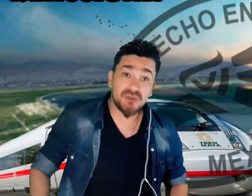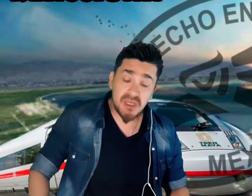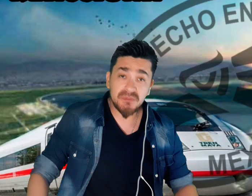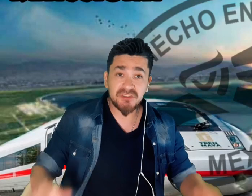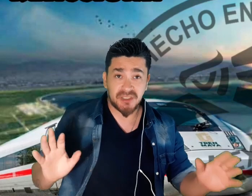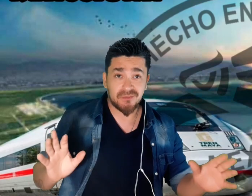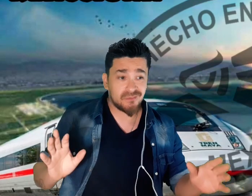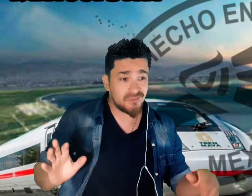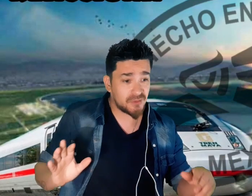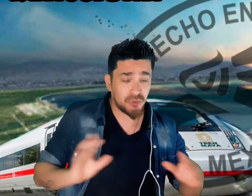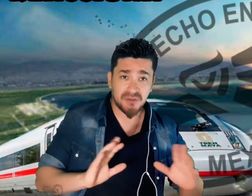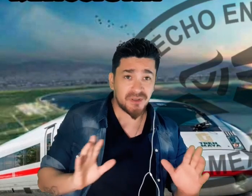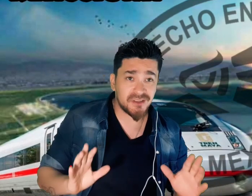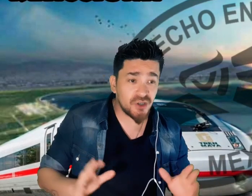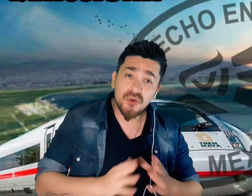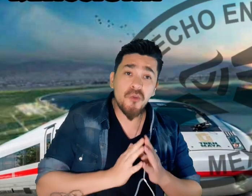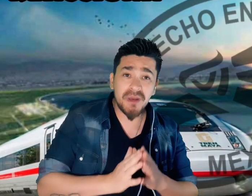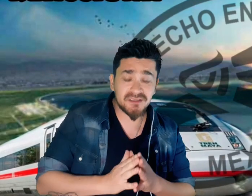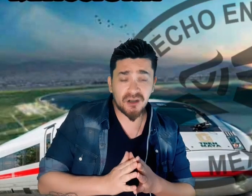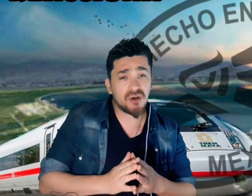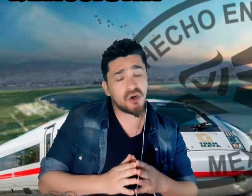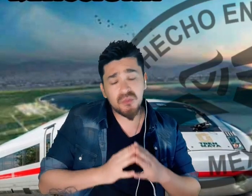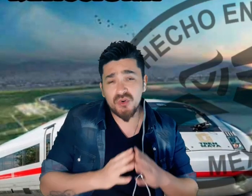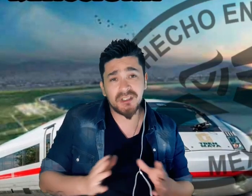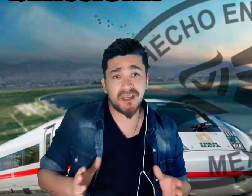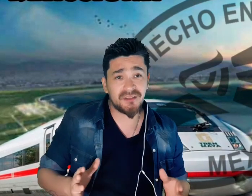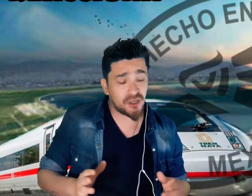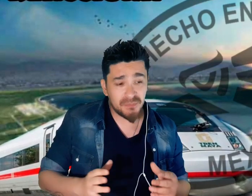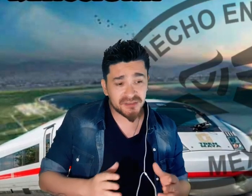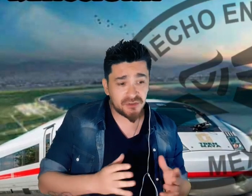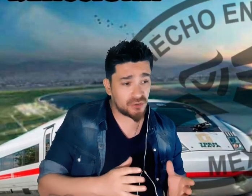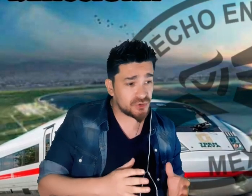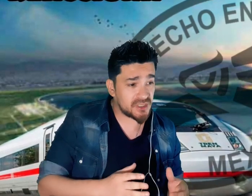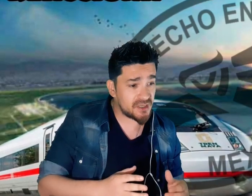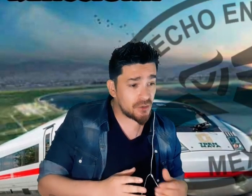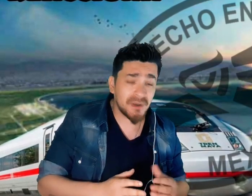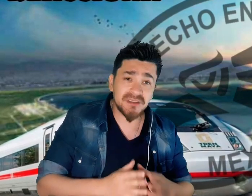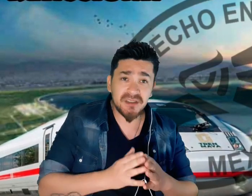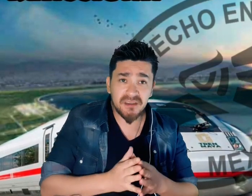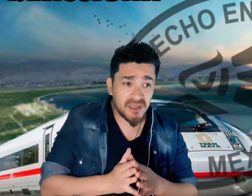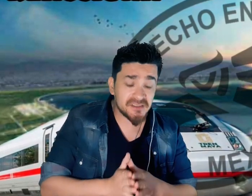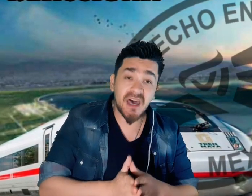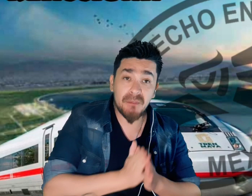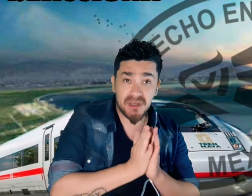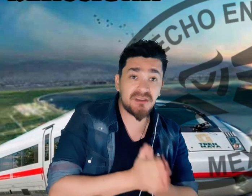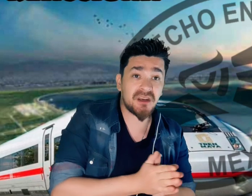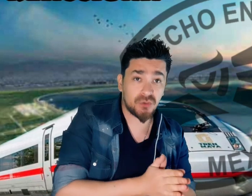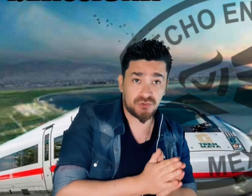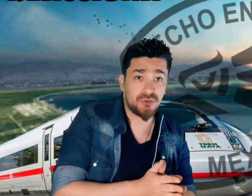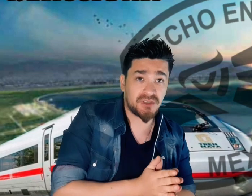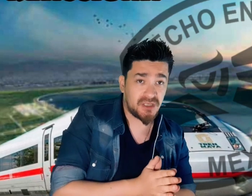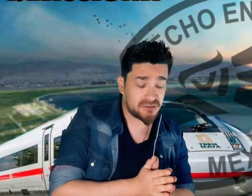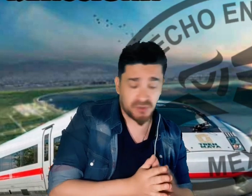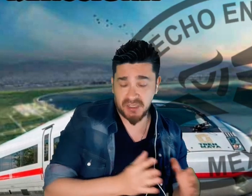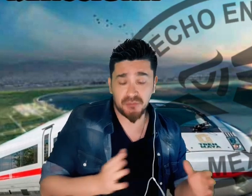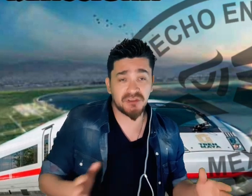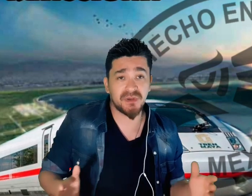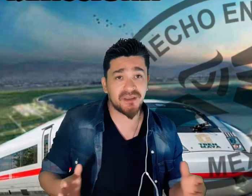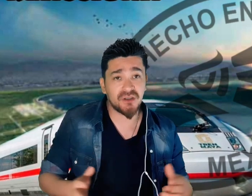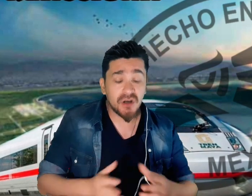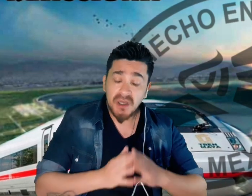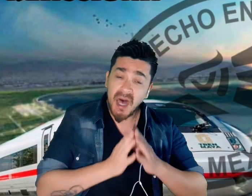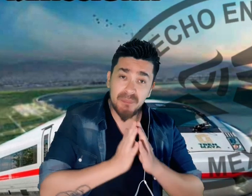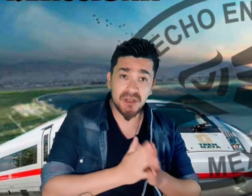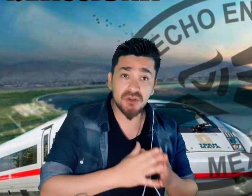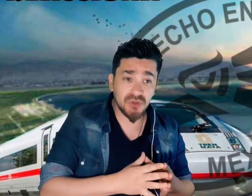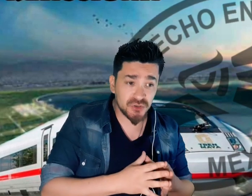Hola gente, ¿cómo andan? ¿Todo bien? Sí. Como siempre les digo, un placer loco muy grande compartir esto con ustedes, compartir ideas, aprender junto a ustedes, porque como siempre